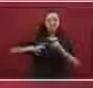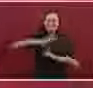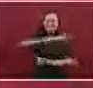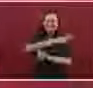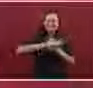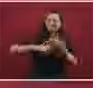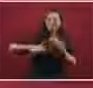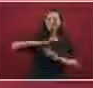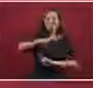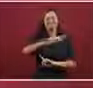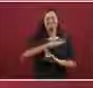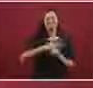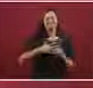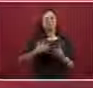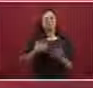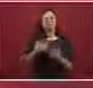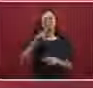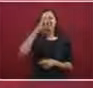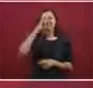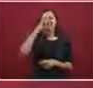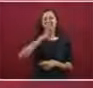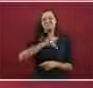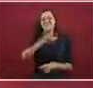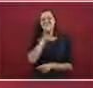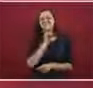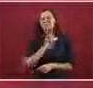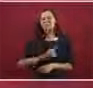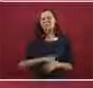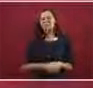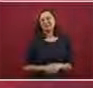la realidad.